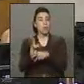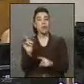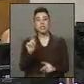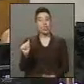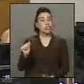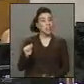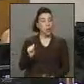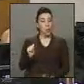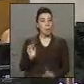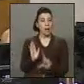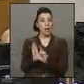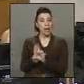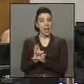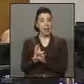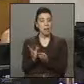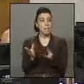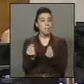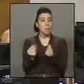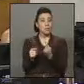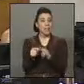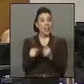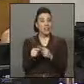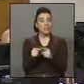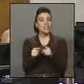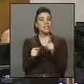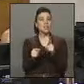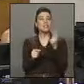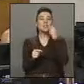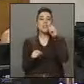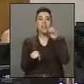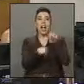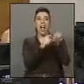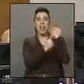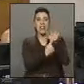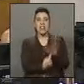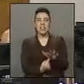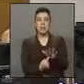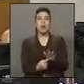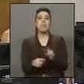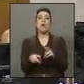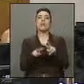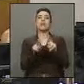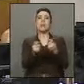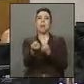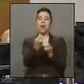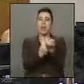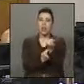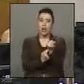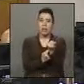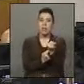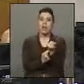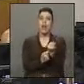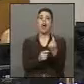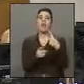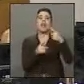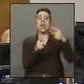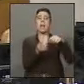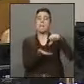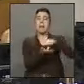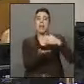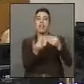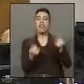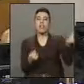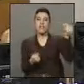incumplimiento de la legislación en muchos casos se asocia con discriminaciones por nivel socioeconómico, origen étnico o nacionalidad, entre